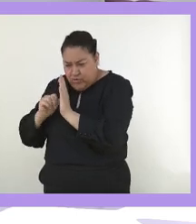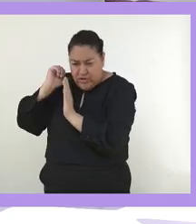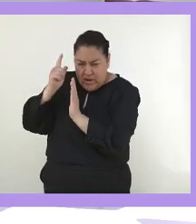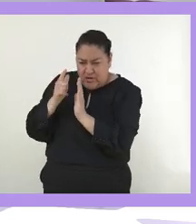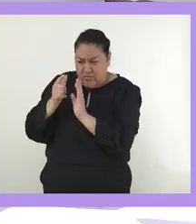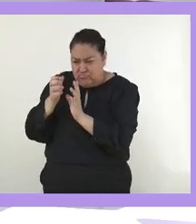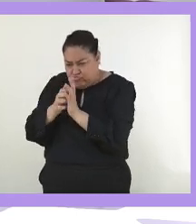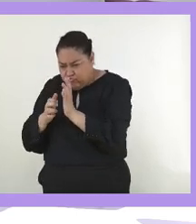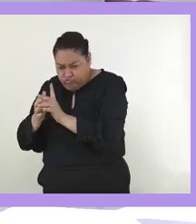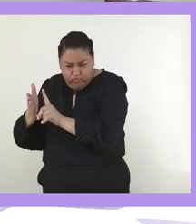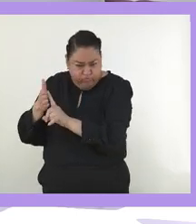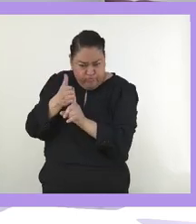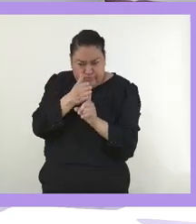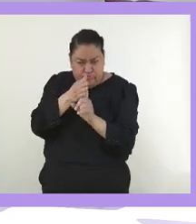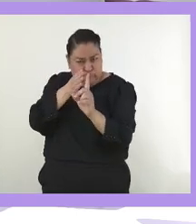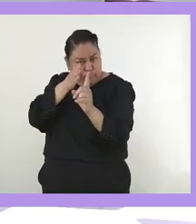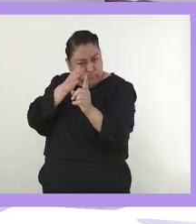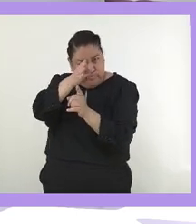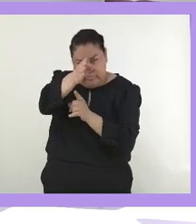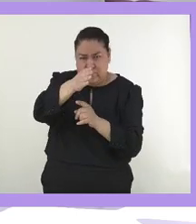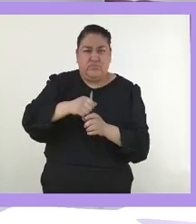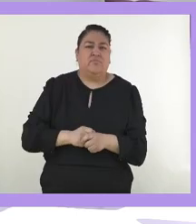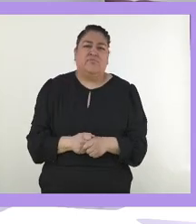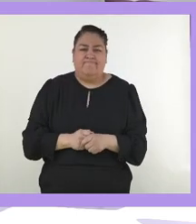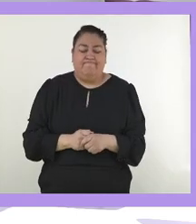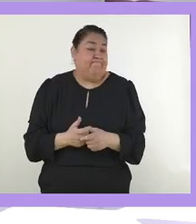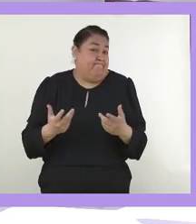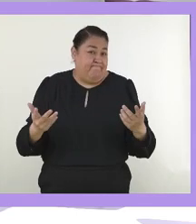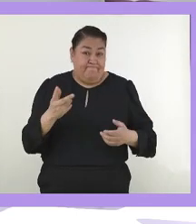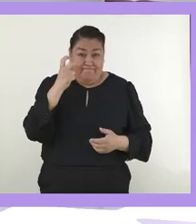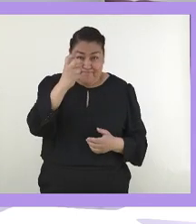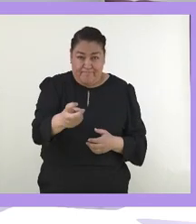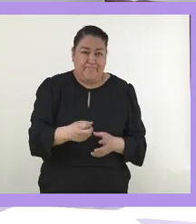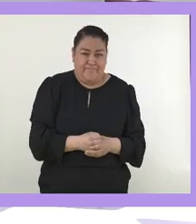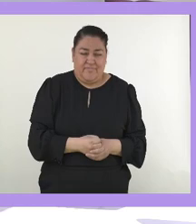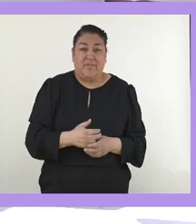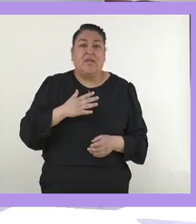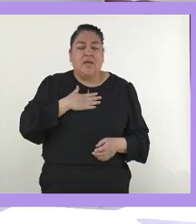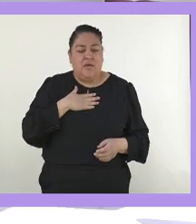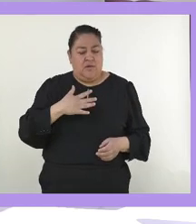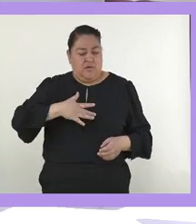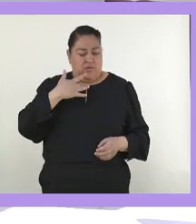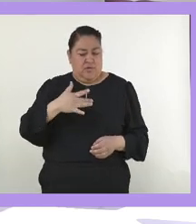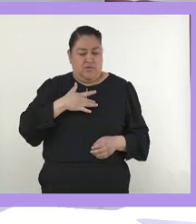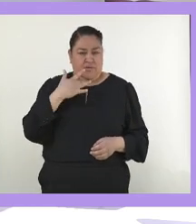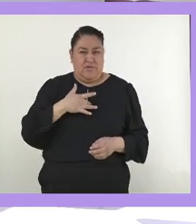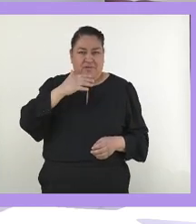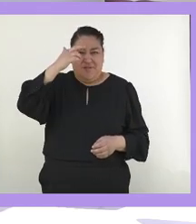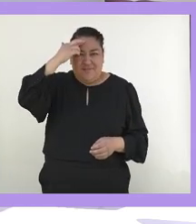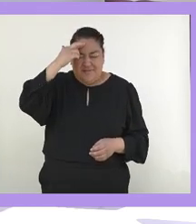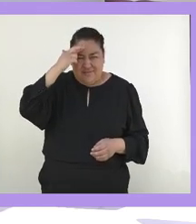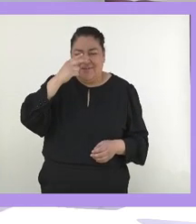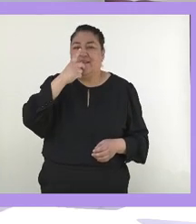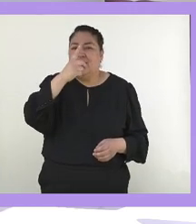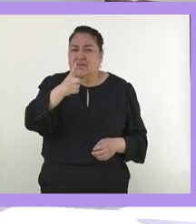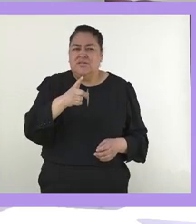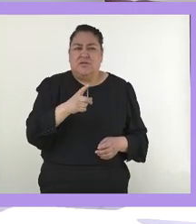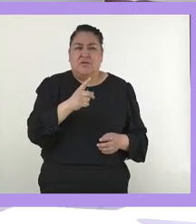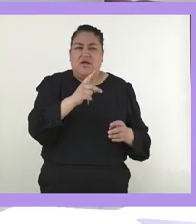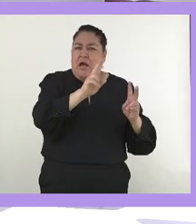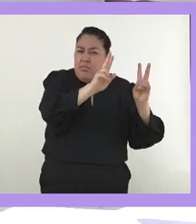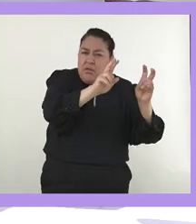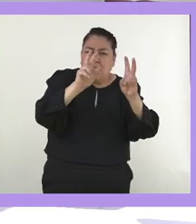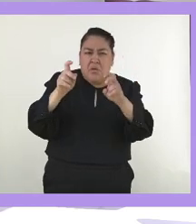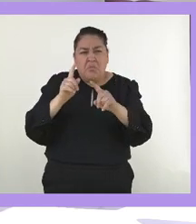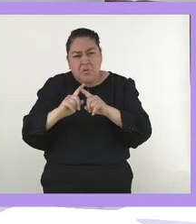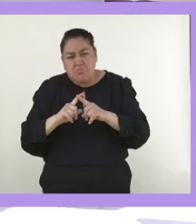al al frente o sea yo siento que en muchos espacios como dije Vamos vamos bien Vamos creciendo